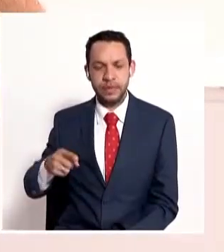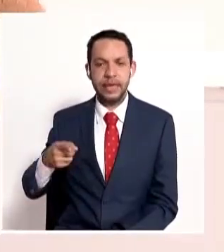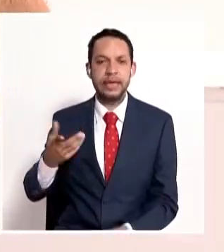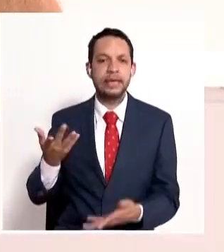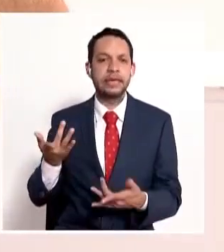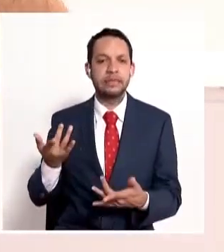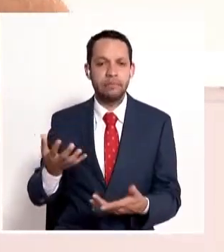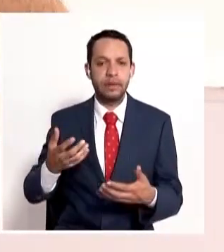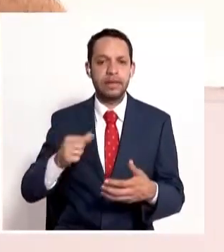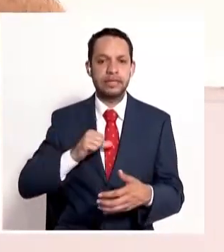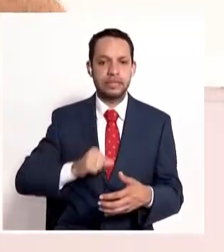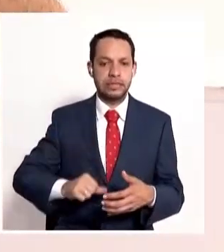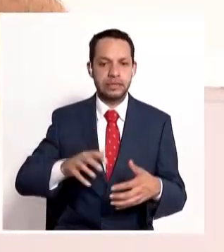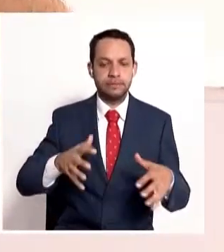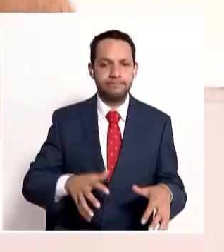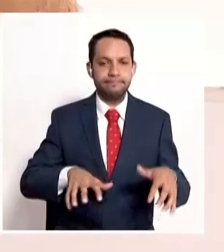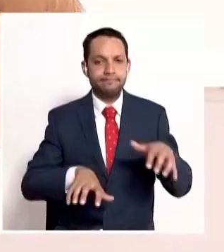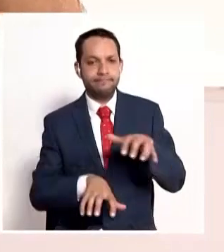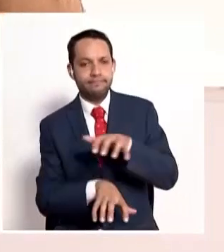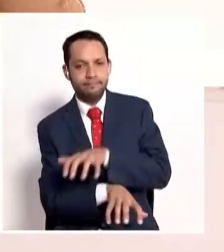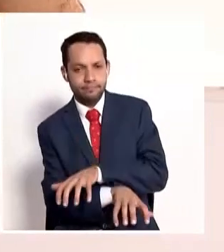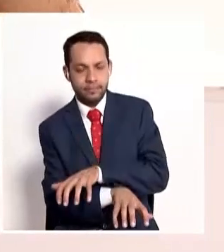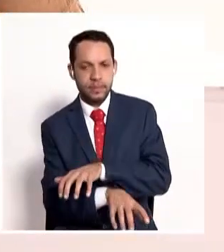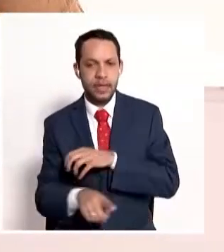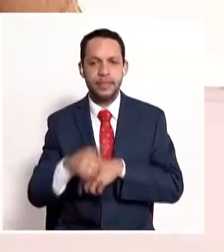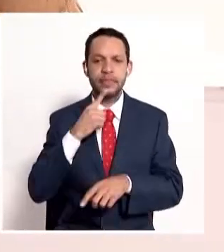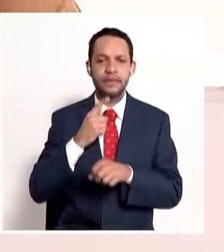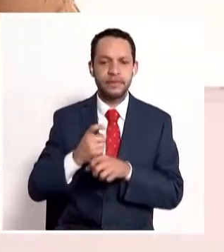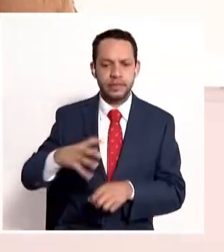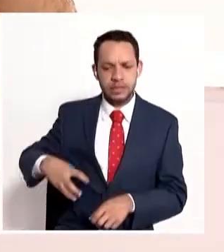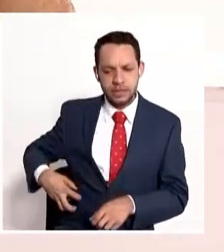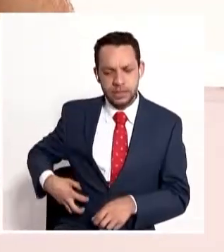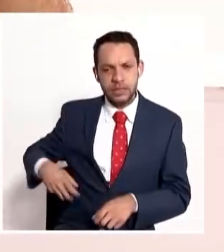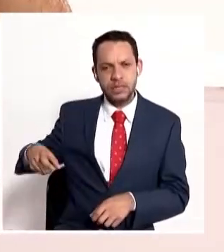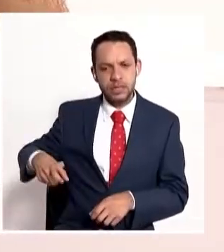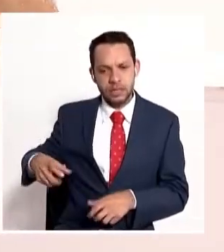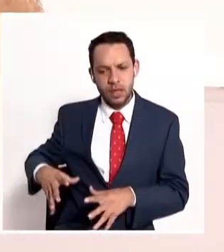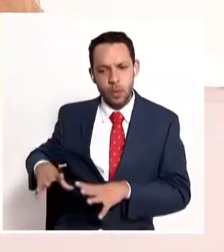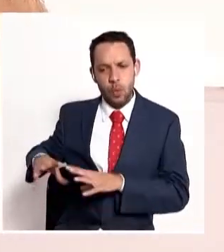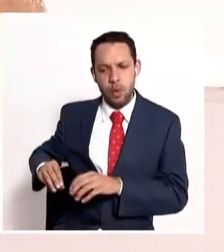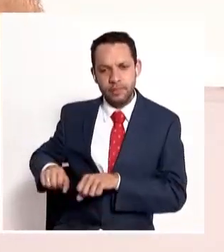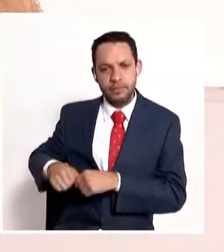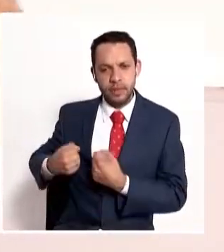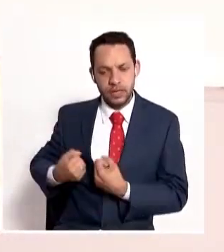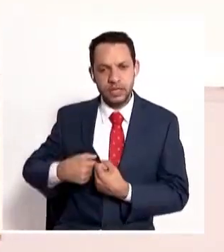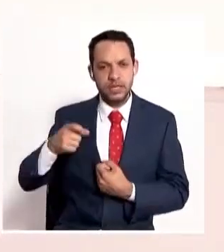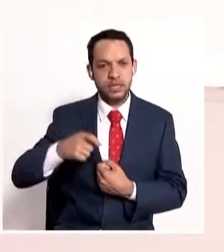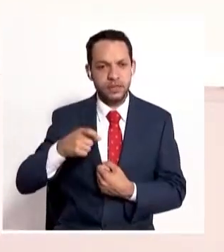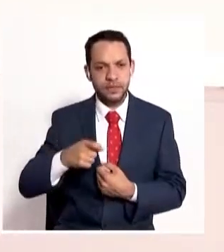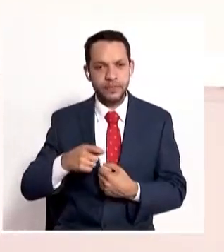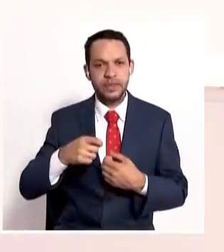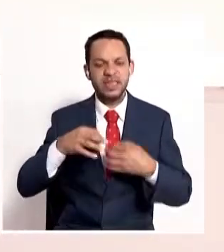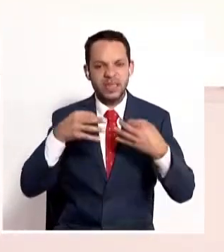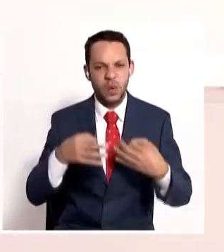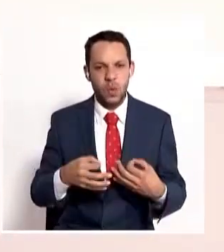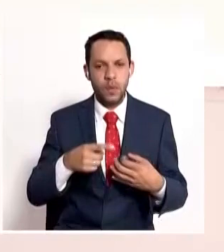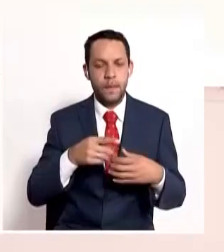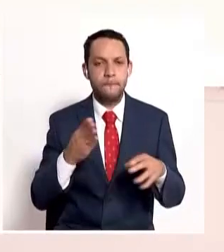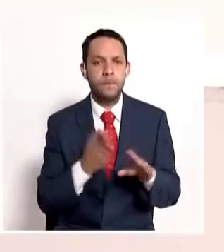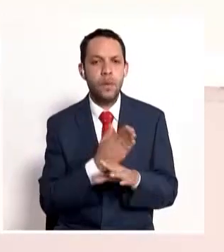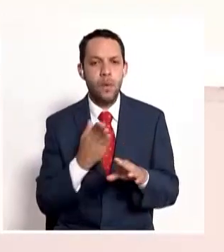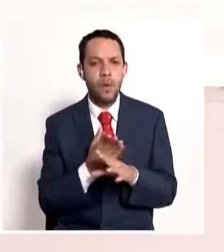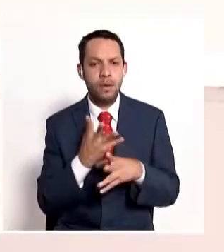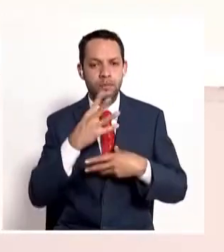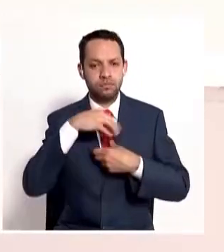porque estoy en diálisis y tengo una creatinina de 12 lo normal sería 1 la tiene en 12 altísimo